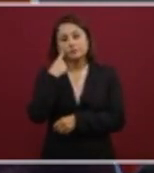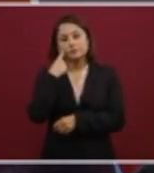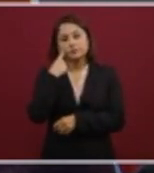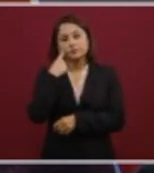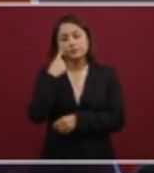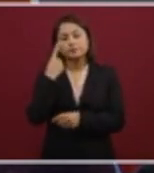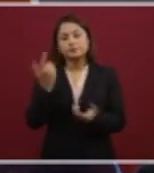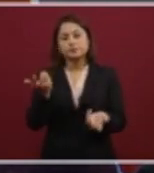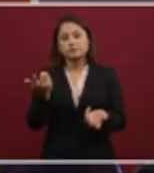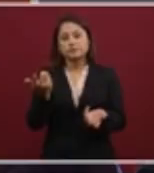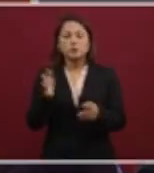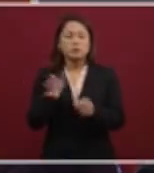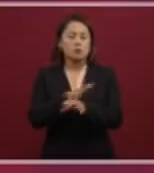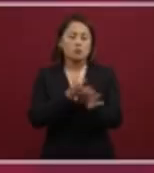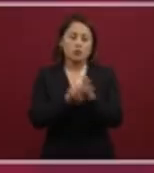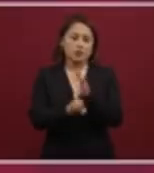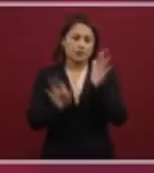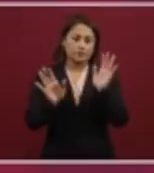estuviese produciendo